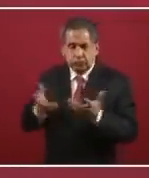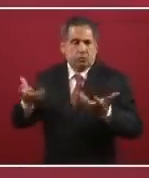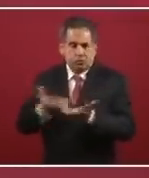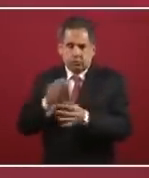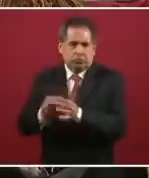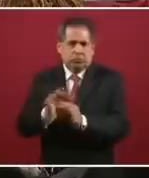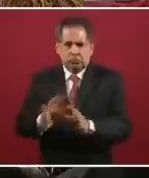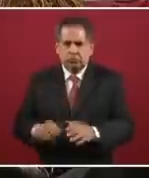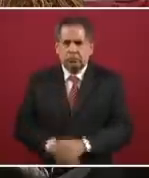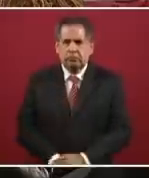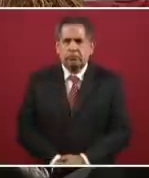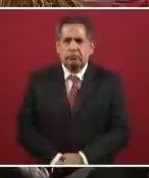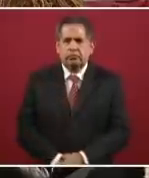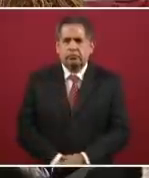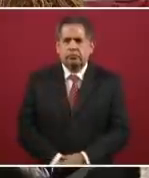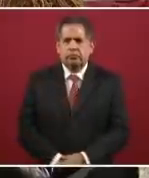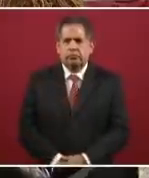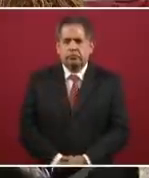haciendo.